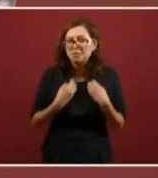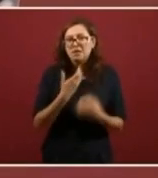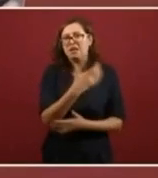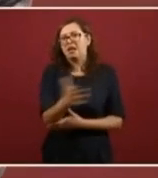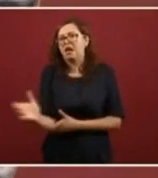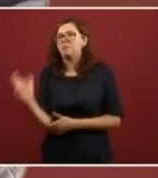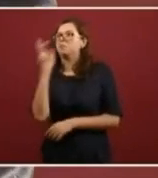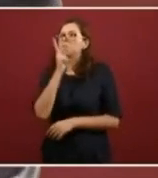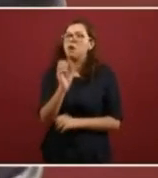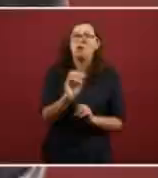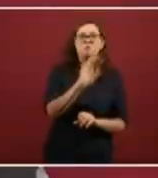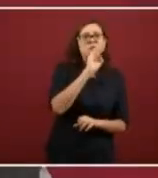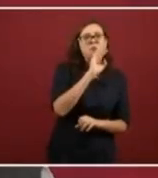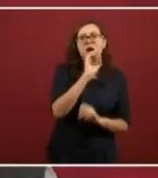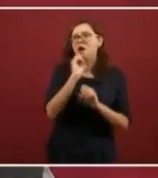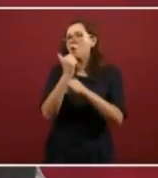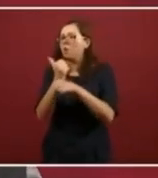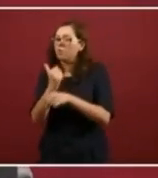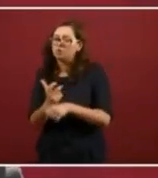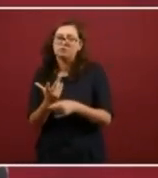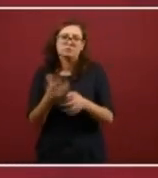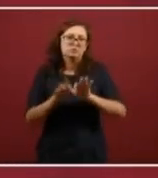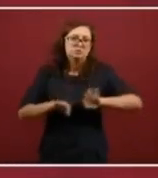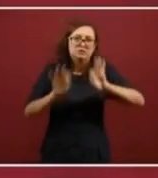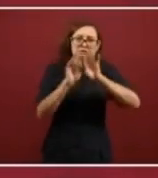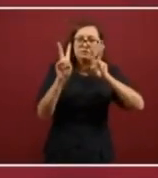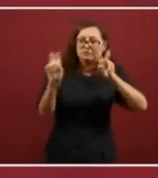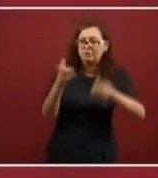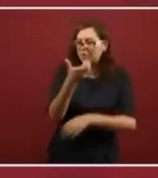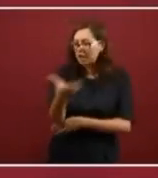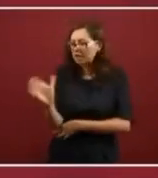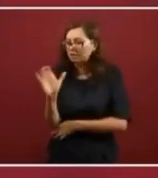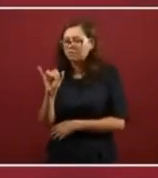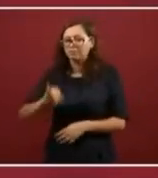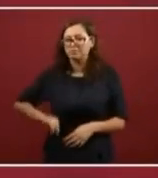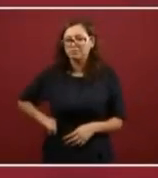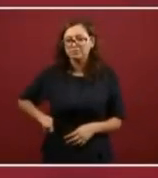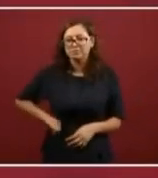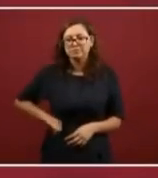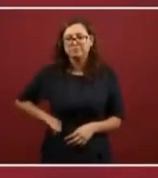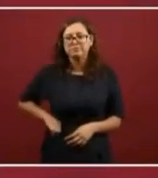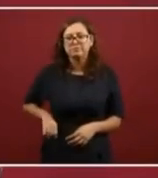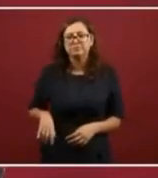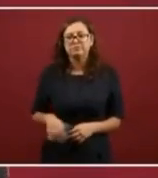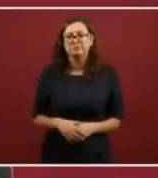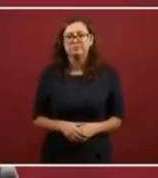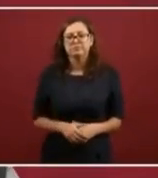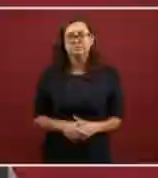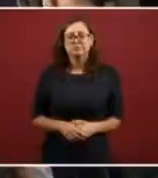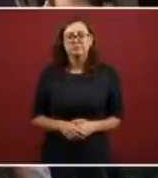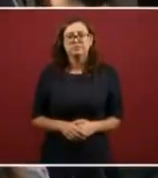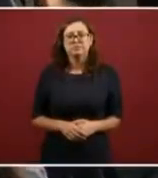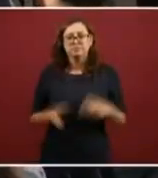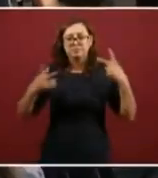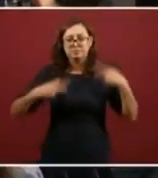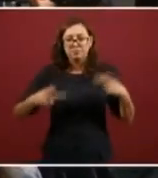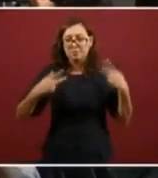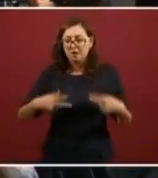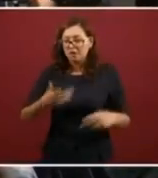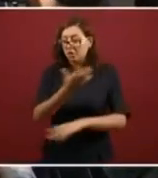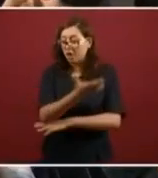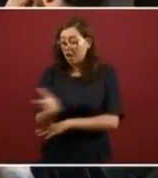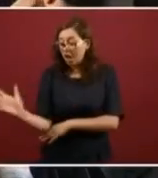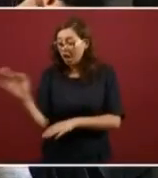abuelos. Entonces, por eso es un tema interesante. Además, los campesinos